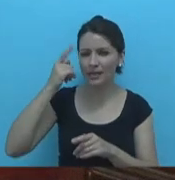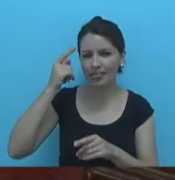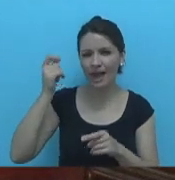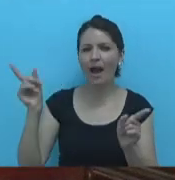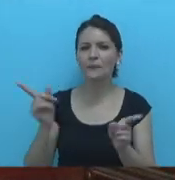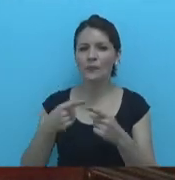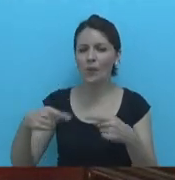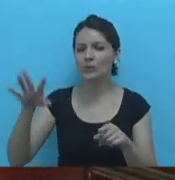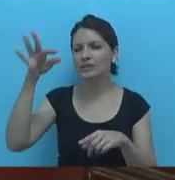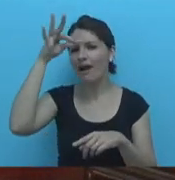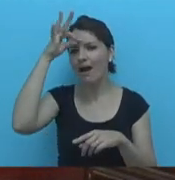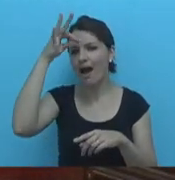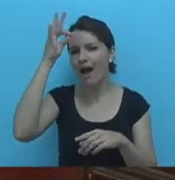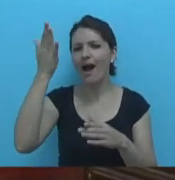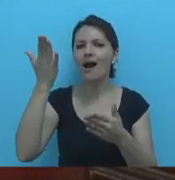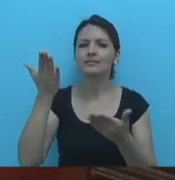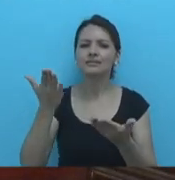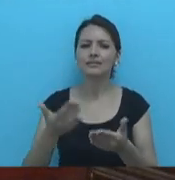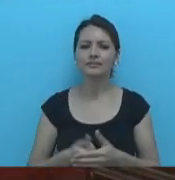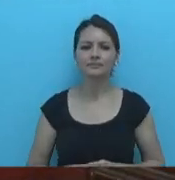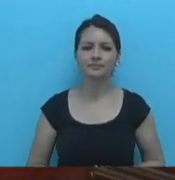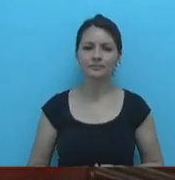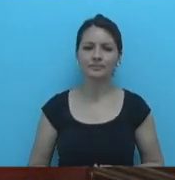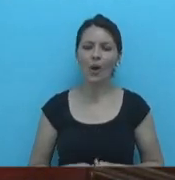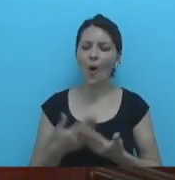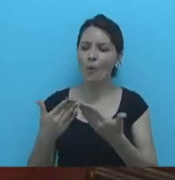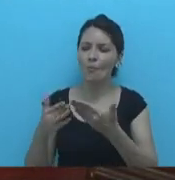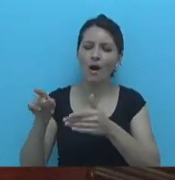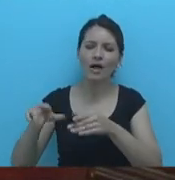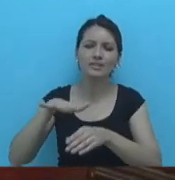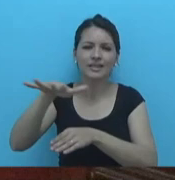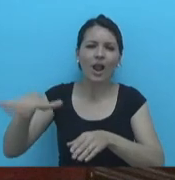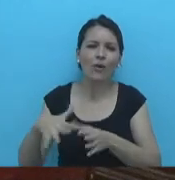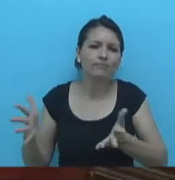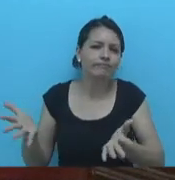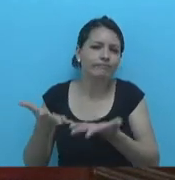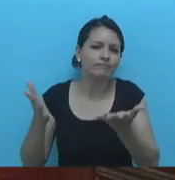y el arte, que recobre de alguna manera vida a través de nuevas